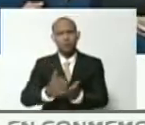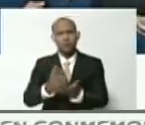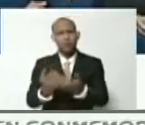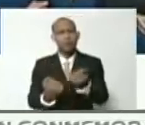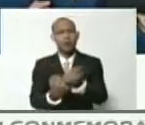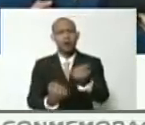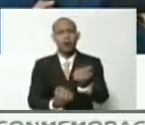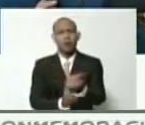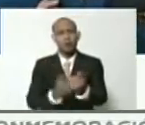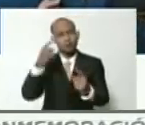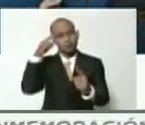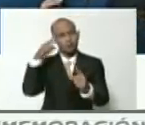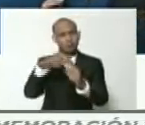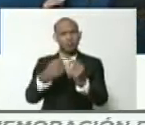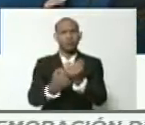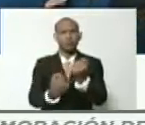apoyo